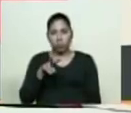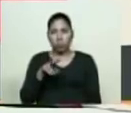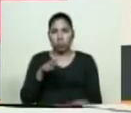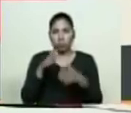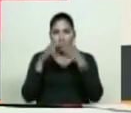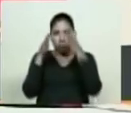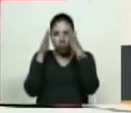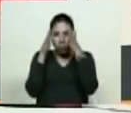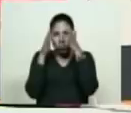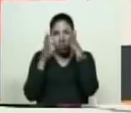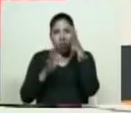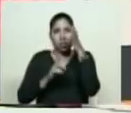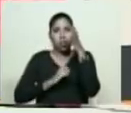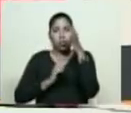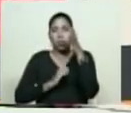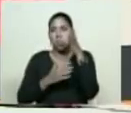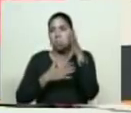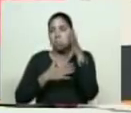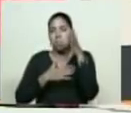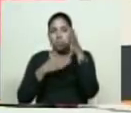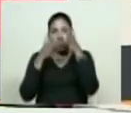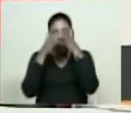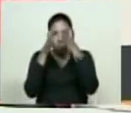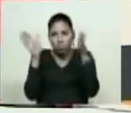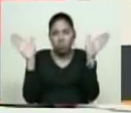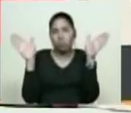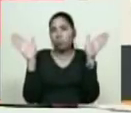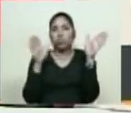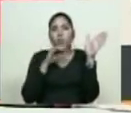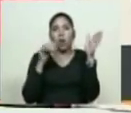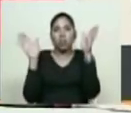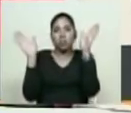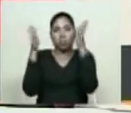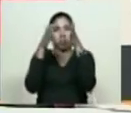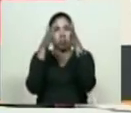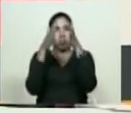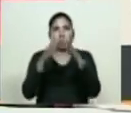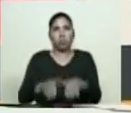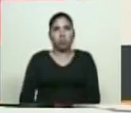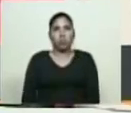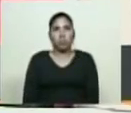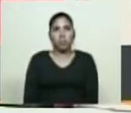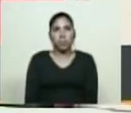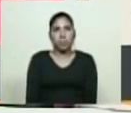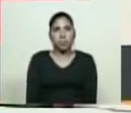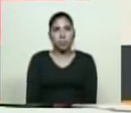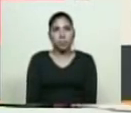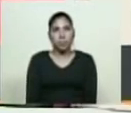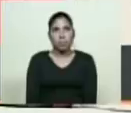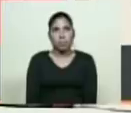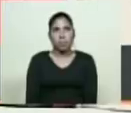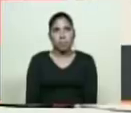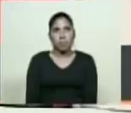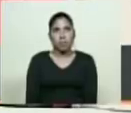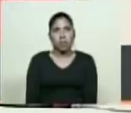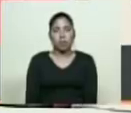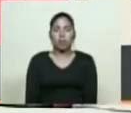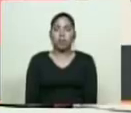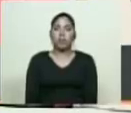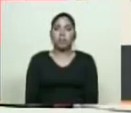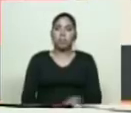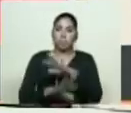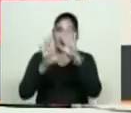contexto. Hasta dónde podemos llegar. Mira, vuelvo otra vez para cerrar. Partido Socialista y Nueva